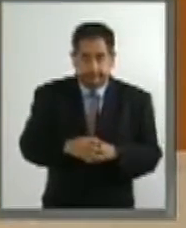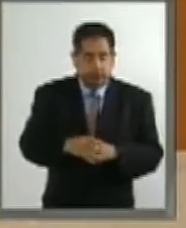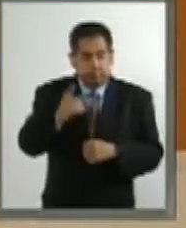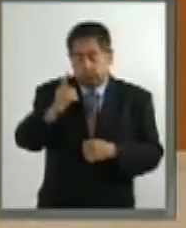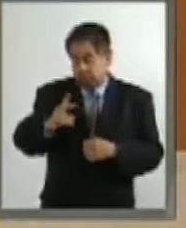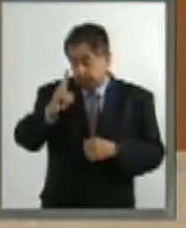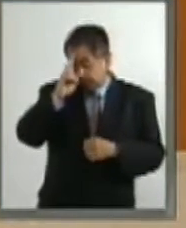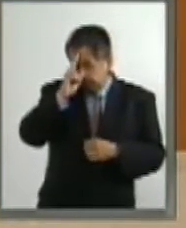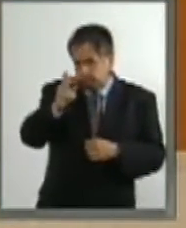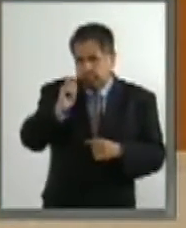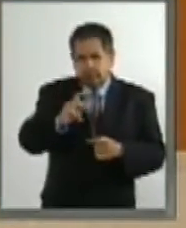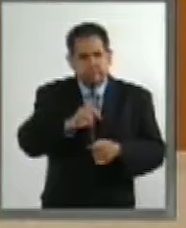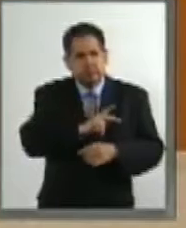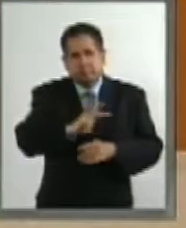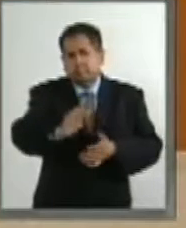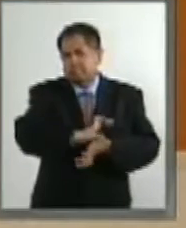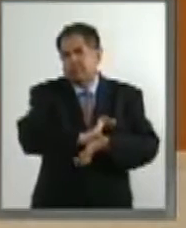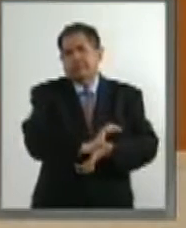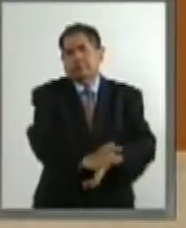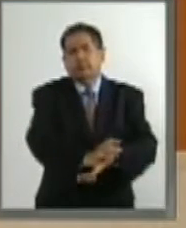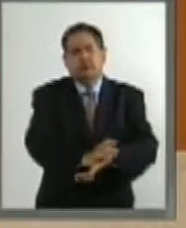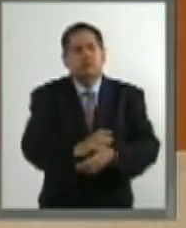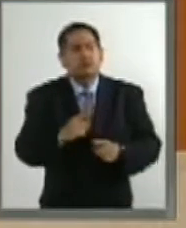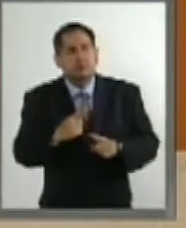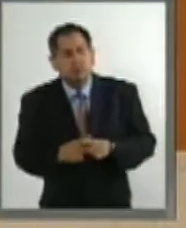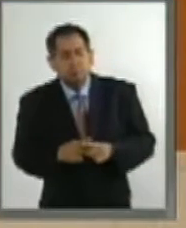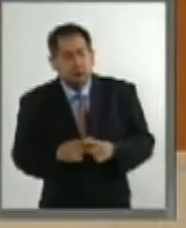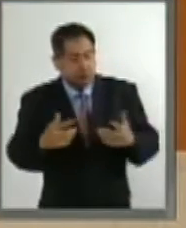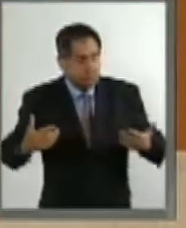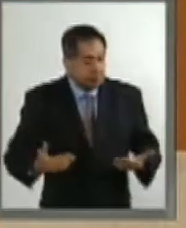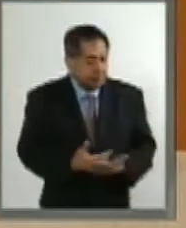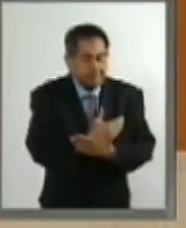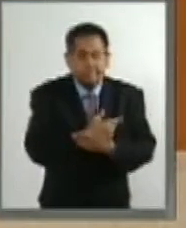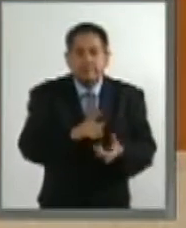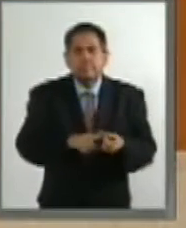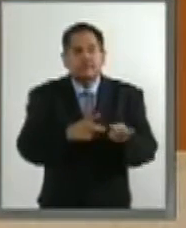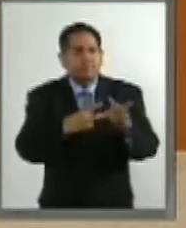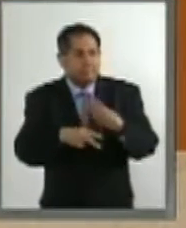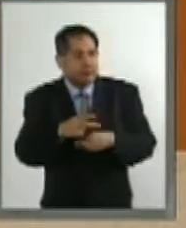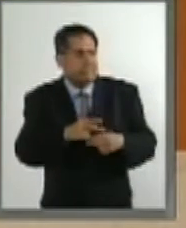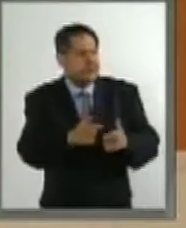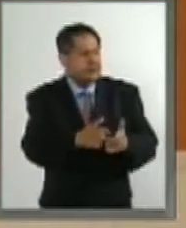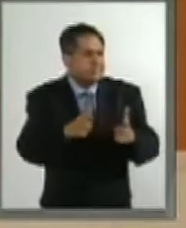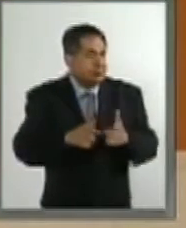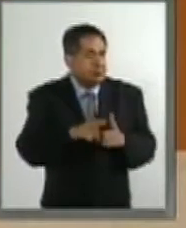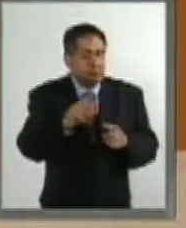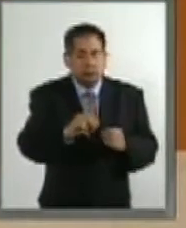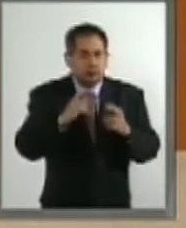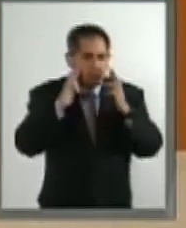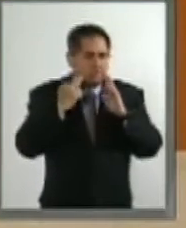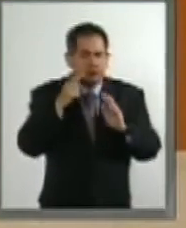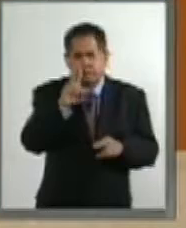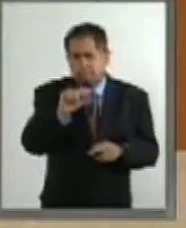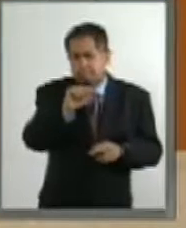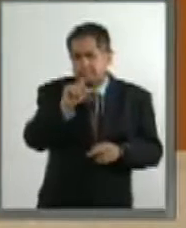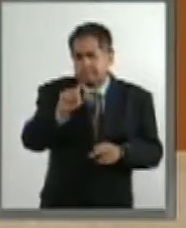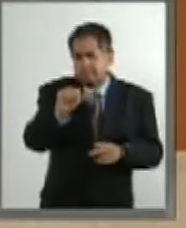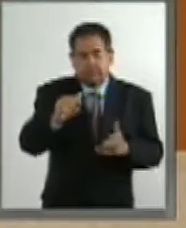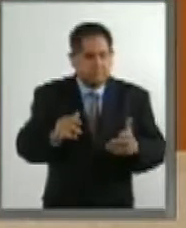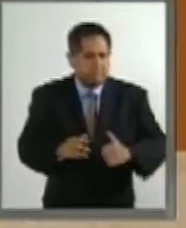toda discriminación motivada por origen étnico o racial por lo anterior